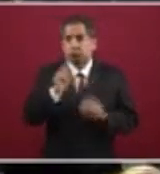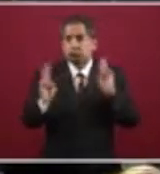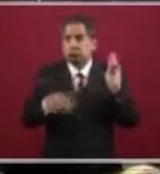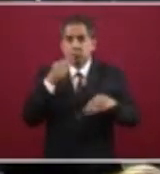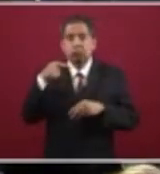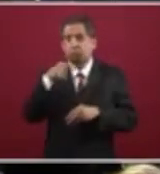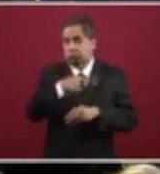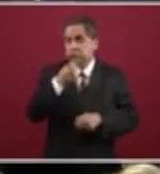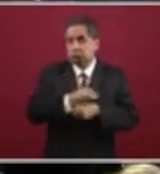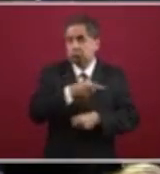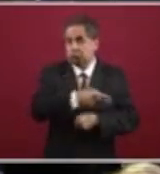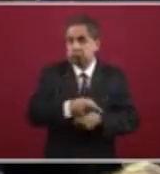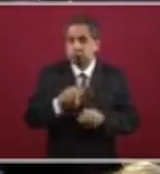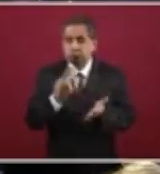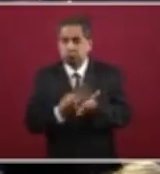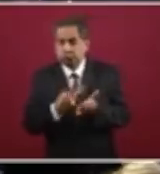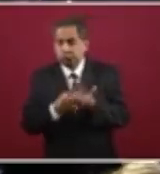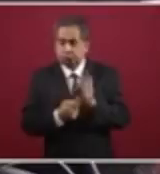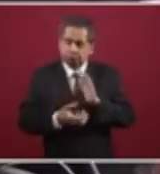diferencias.